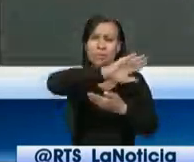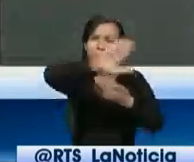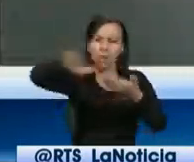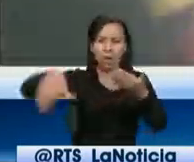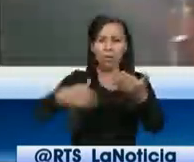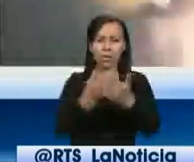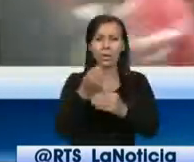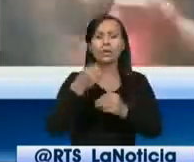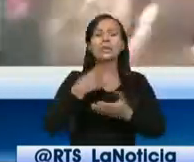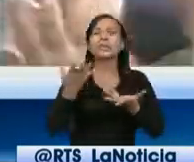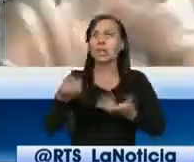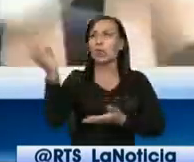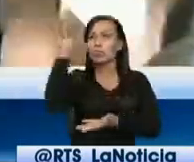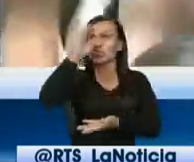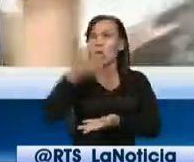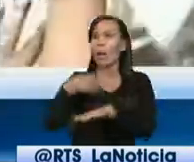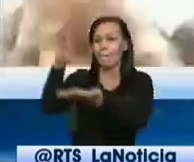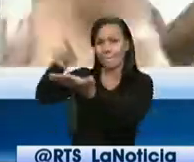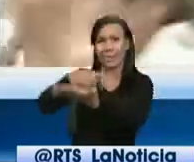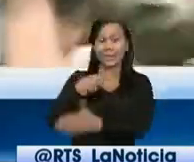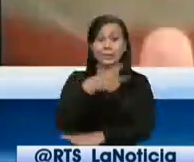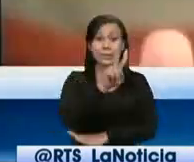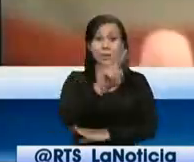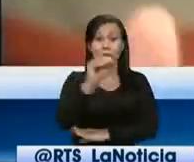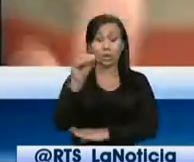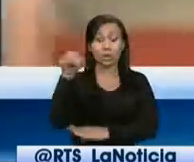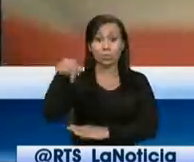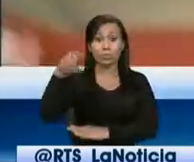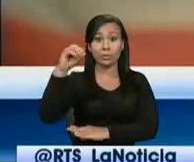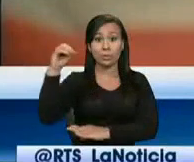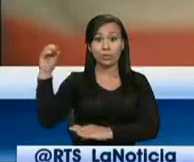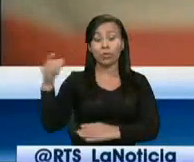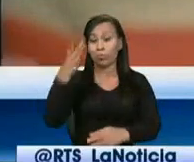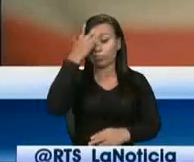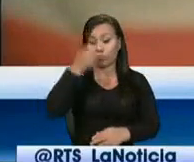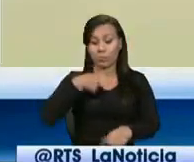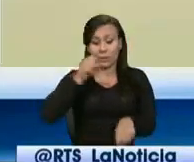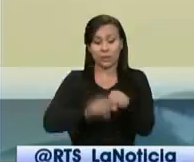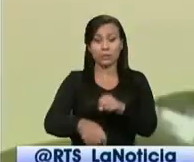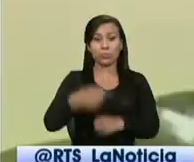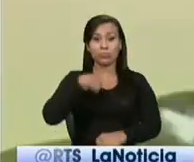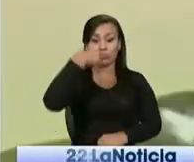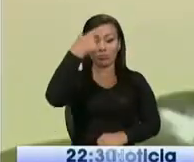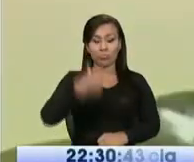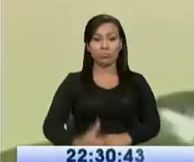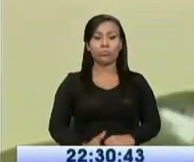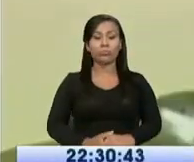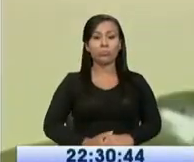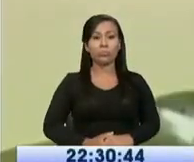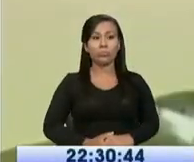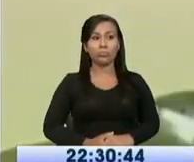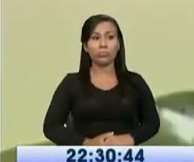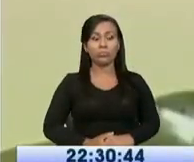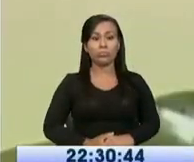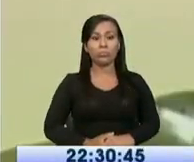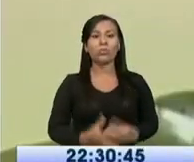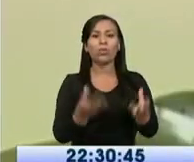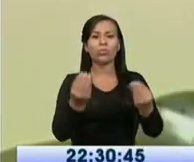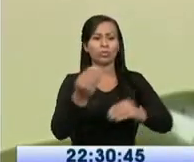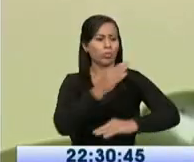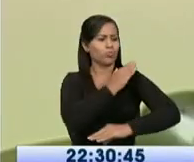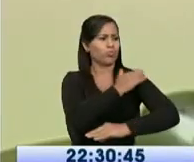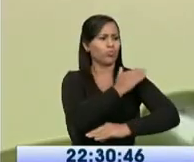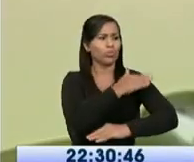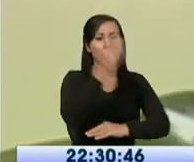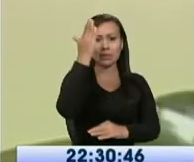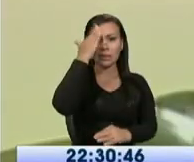una indemnización de $200 millones por supuestos daños morales. El corrupto compatriotas. Deben de saber que en cada